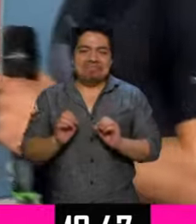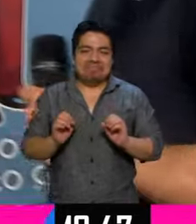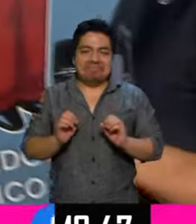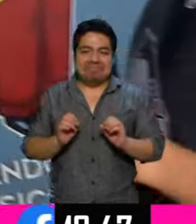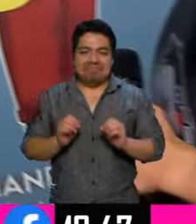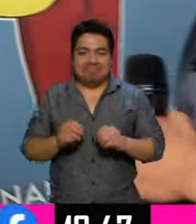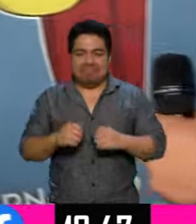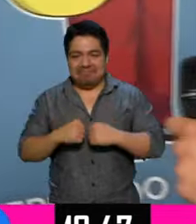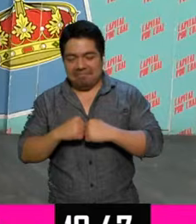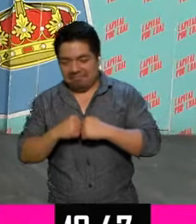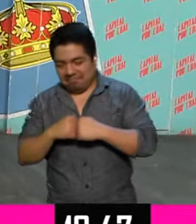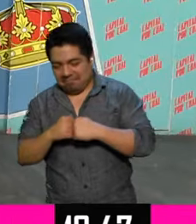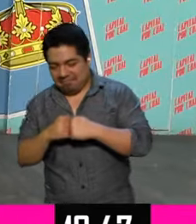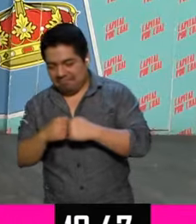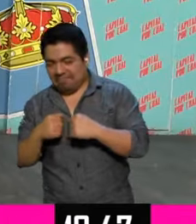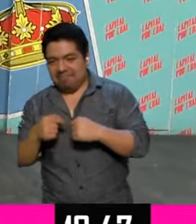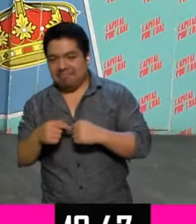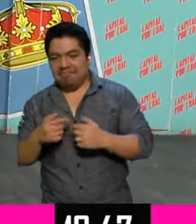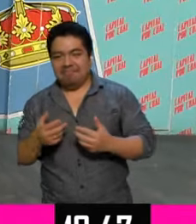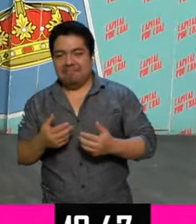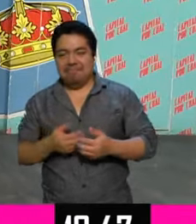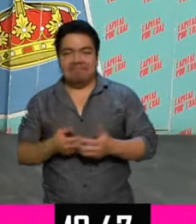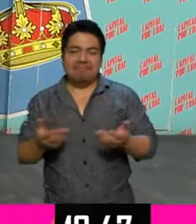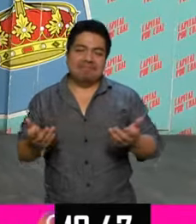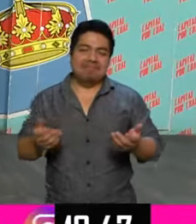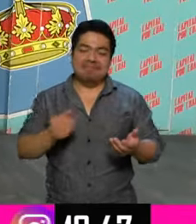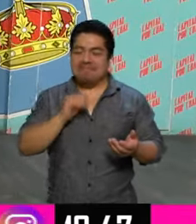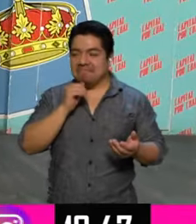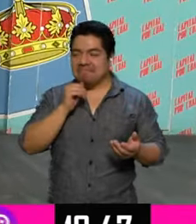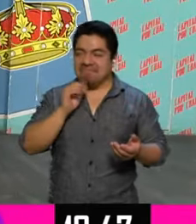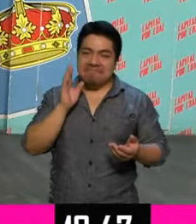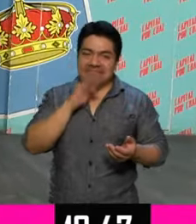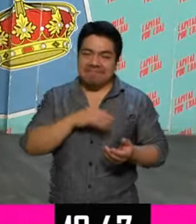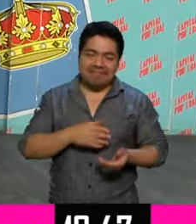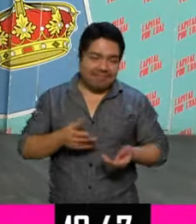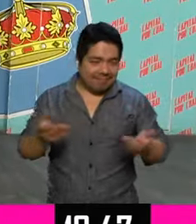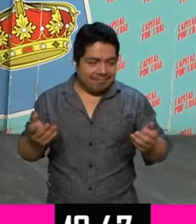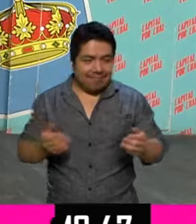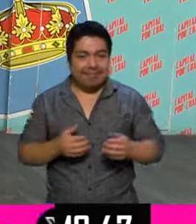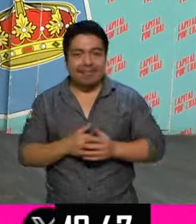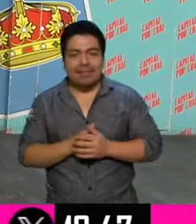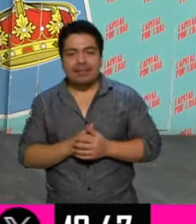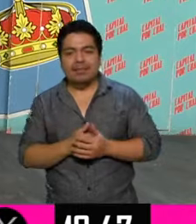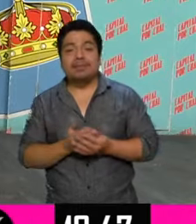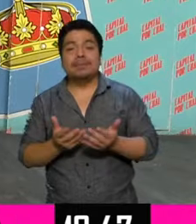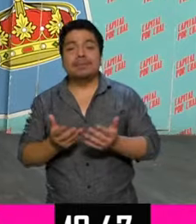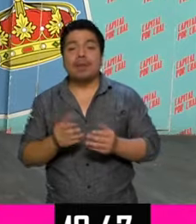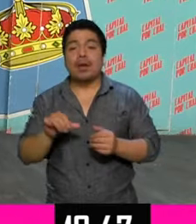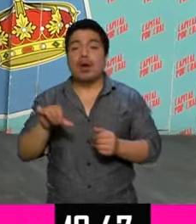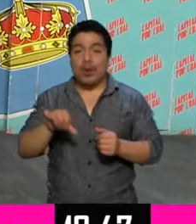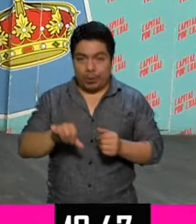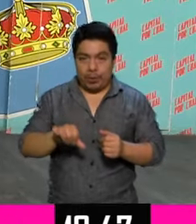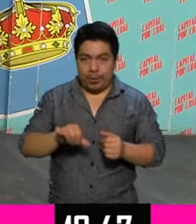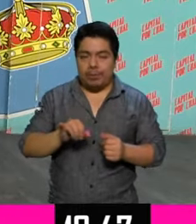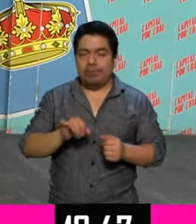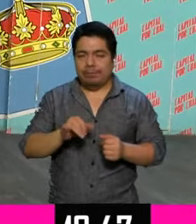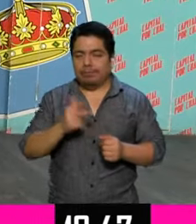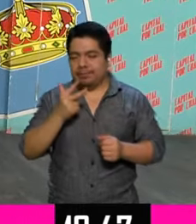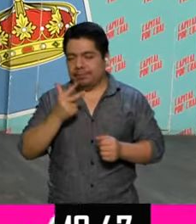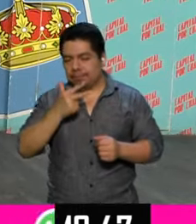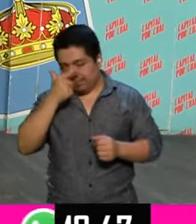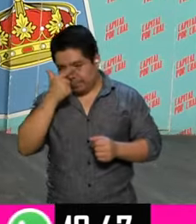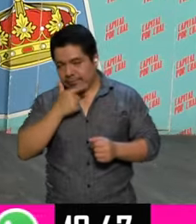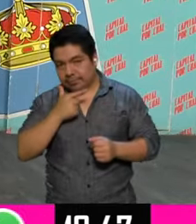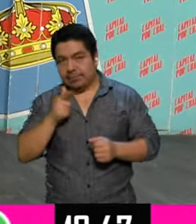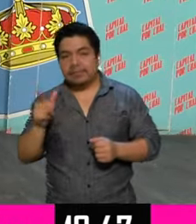esto fue una estupidez. No, pero fue... ya, ella nada más. Ella no hace nada y ya estamos todos. Ella, yo también soy igual. Oiga, entonces, hoy, Budo Centro Championship